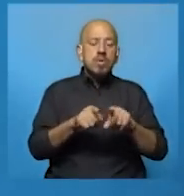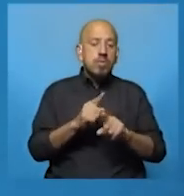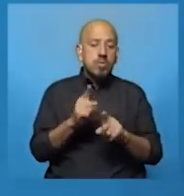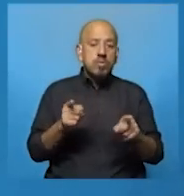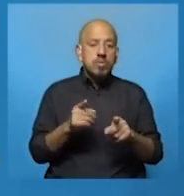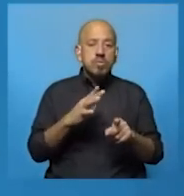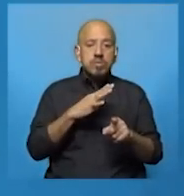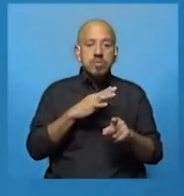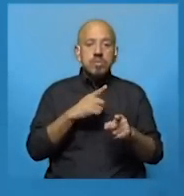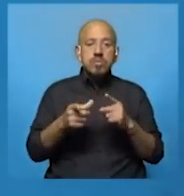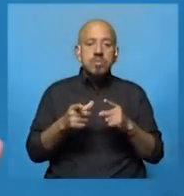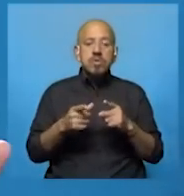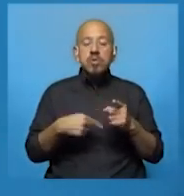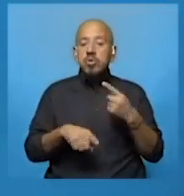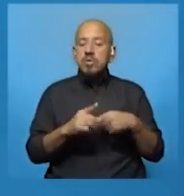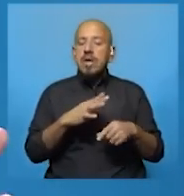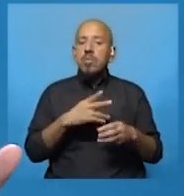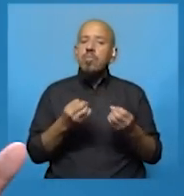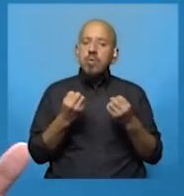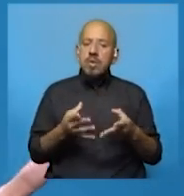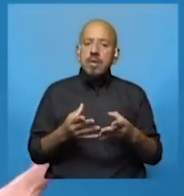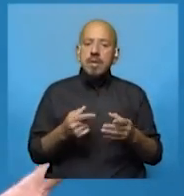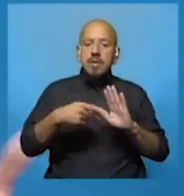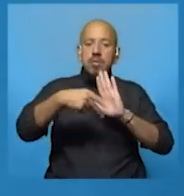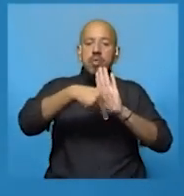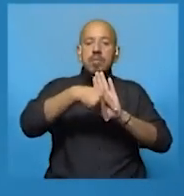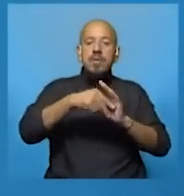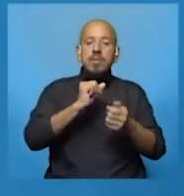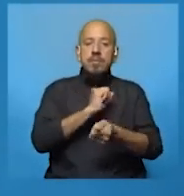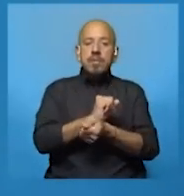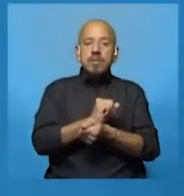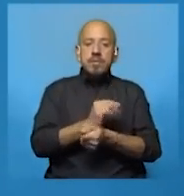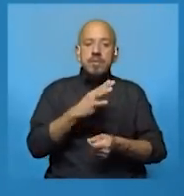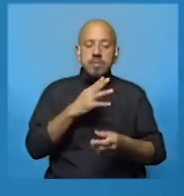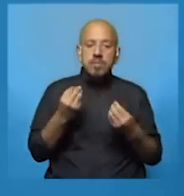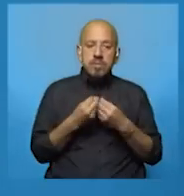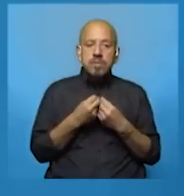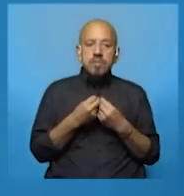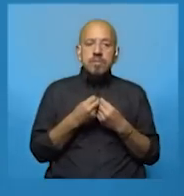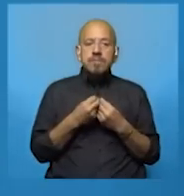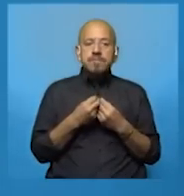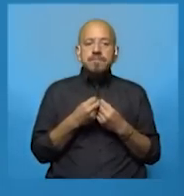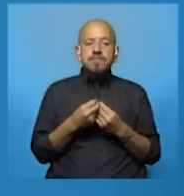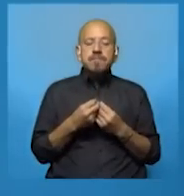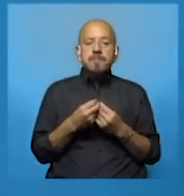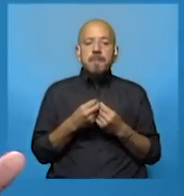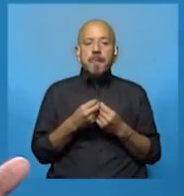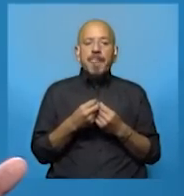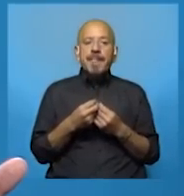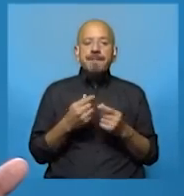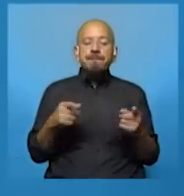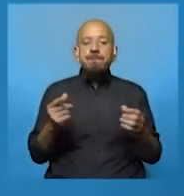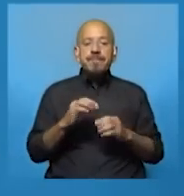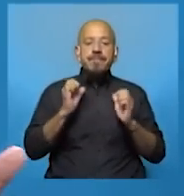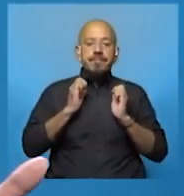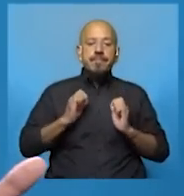hay una construcción por detrás Y esa construcción de la norma penal de bueno está cargada de muchas cosas está cargada por un lado de